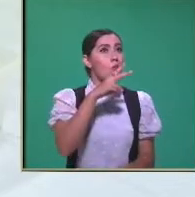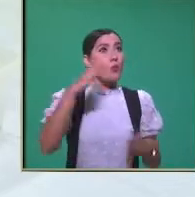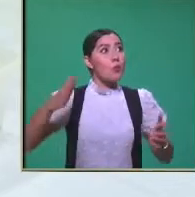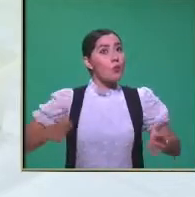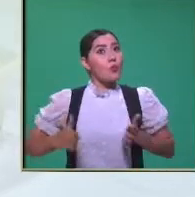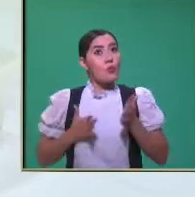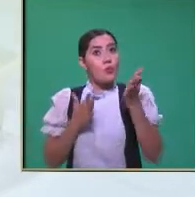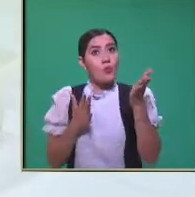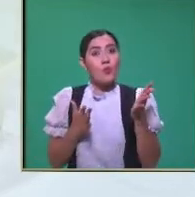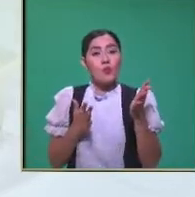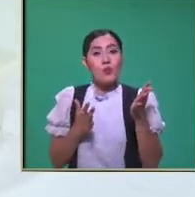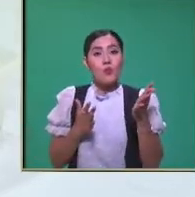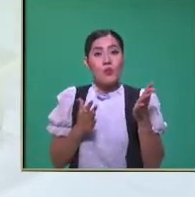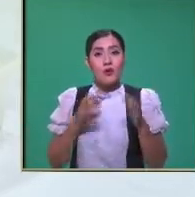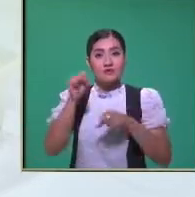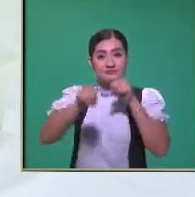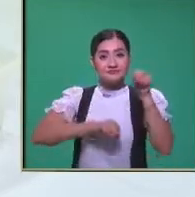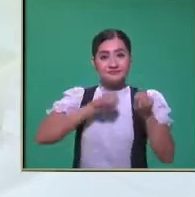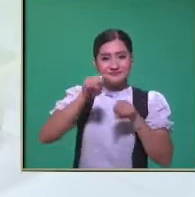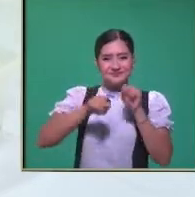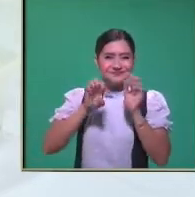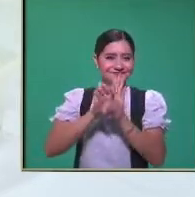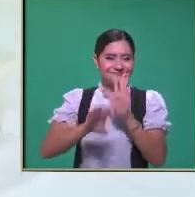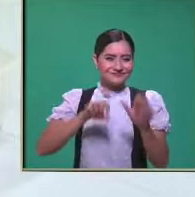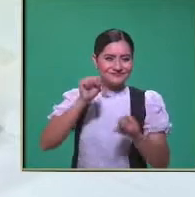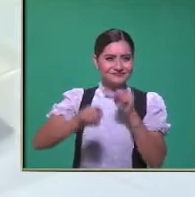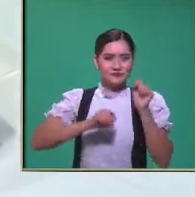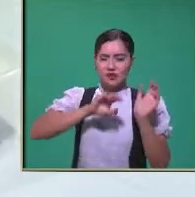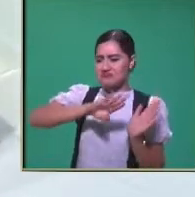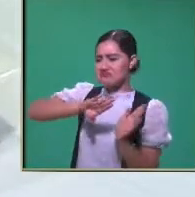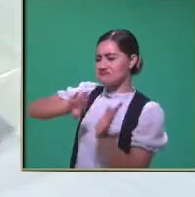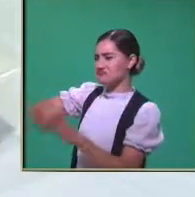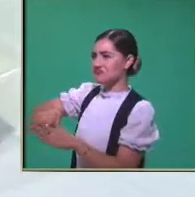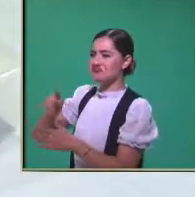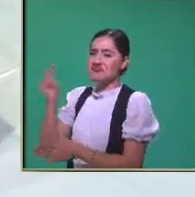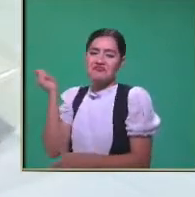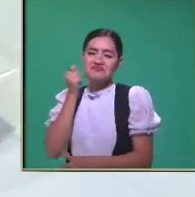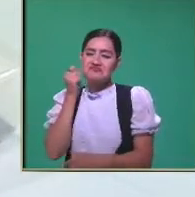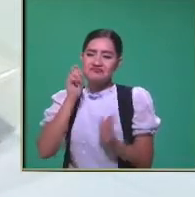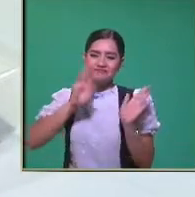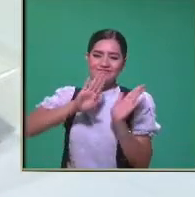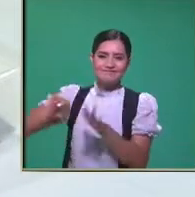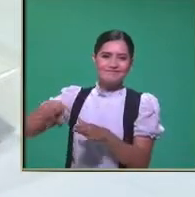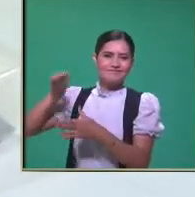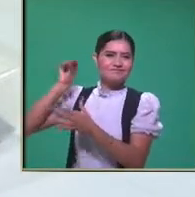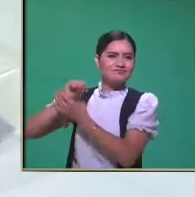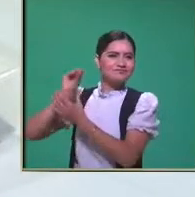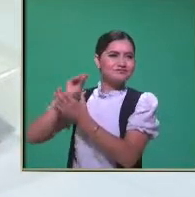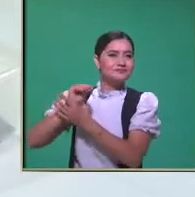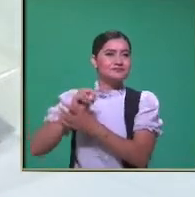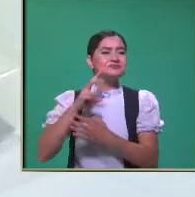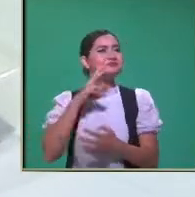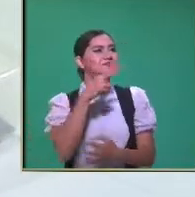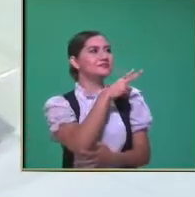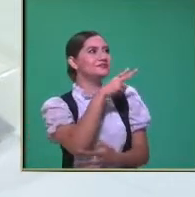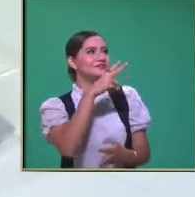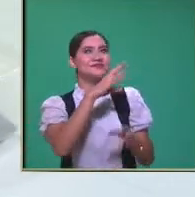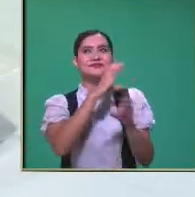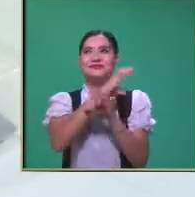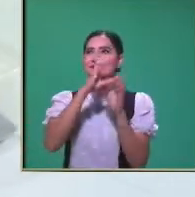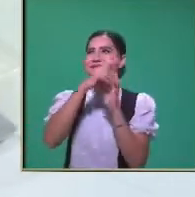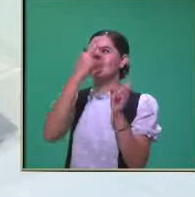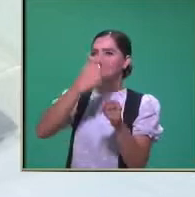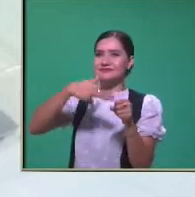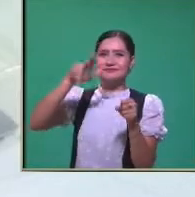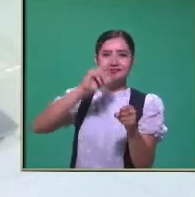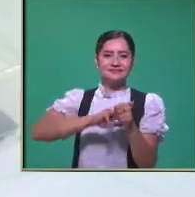se van, y entonces a ellos están aquí en el lodito. Y no se diga si incluimos otro elemento que más al rato vamos a incluir. Sí, porque ahora, mira,